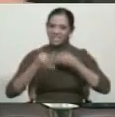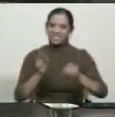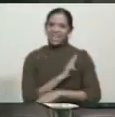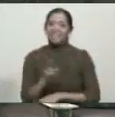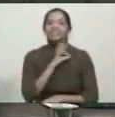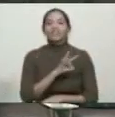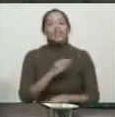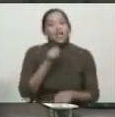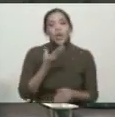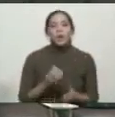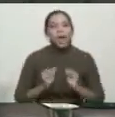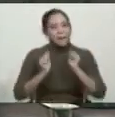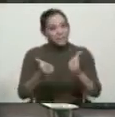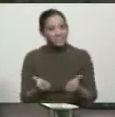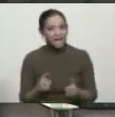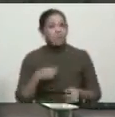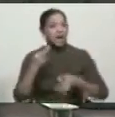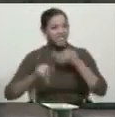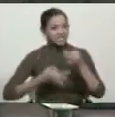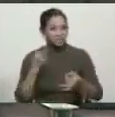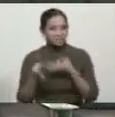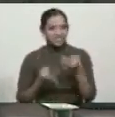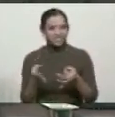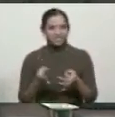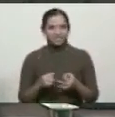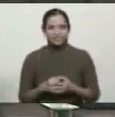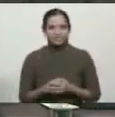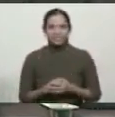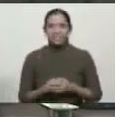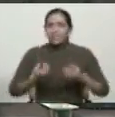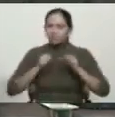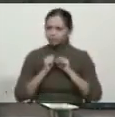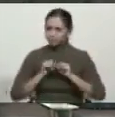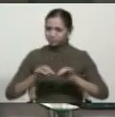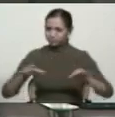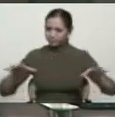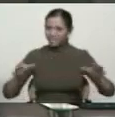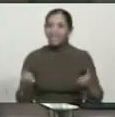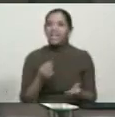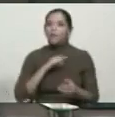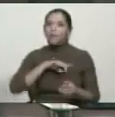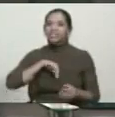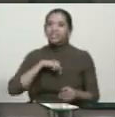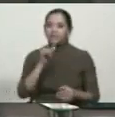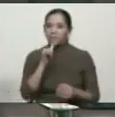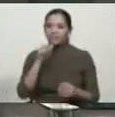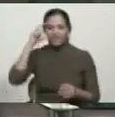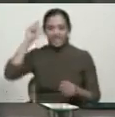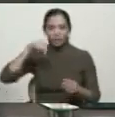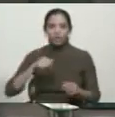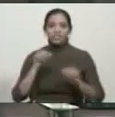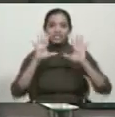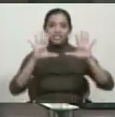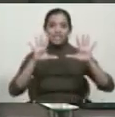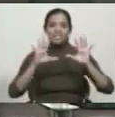bueno, empecemos a comentar, empecemos a viralizar nuestros contenidos el día de hoy.